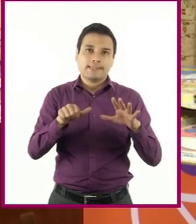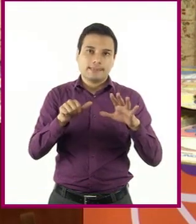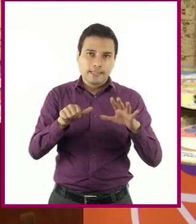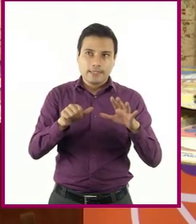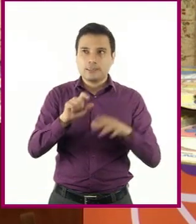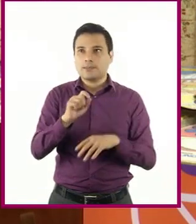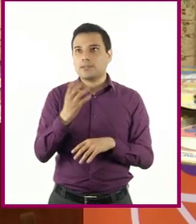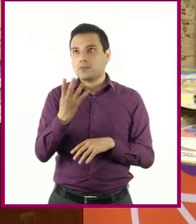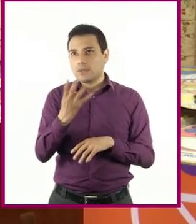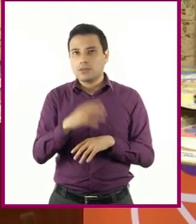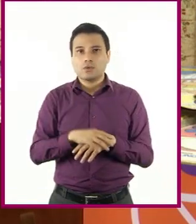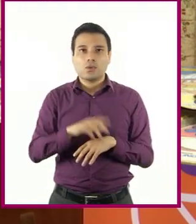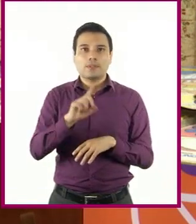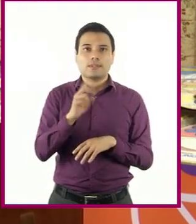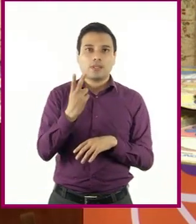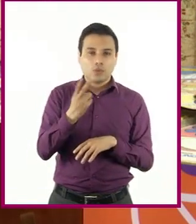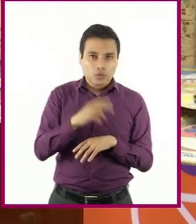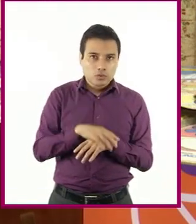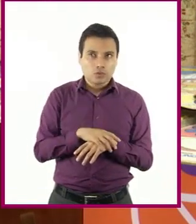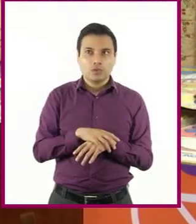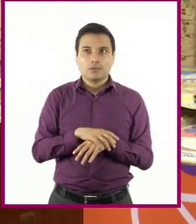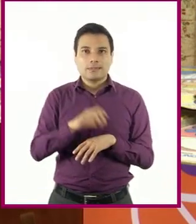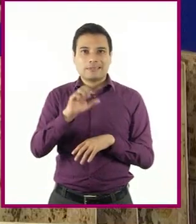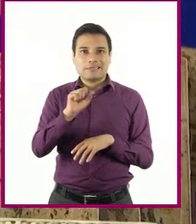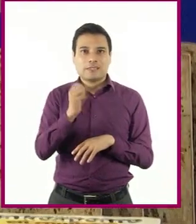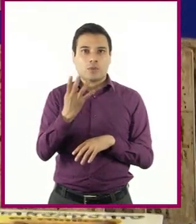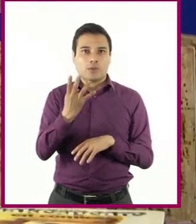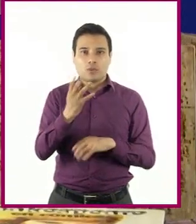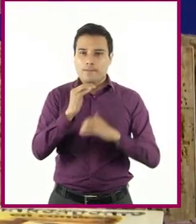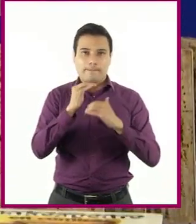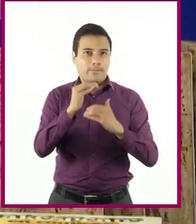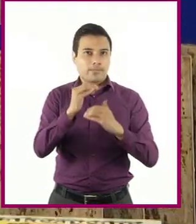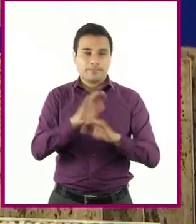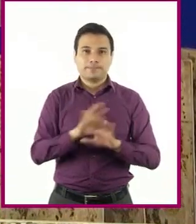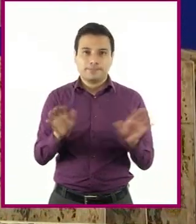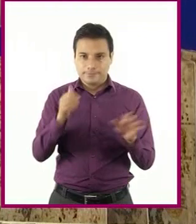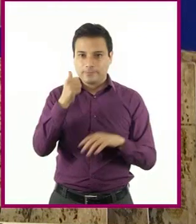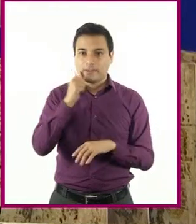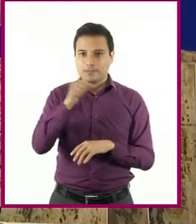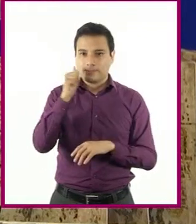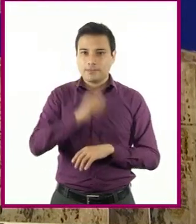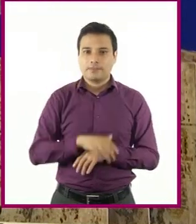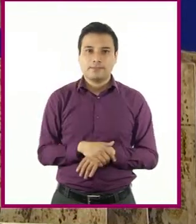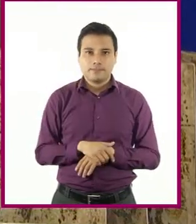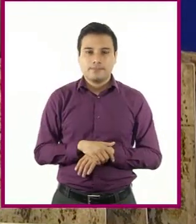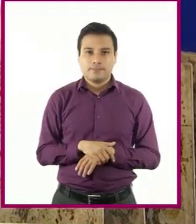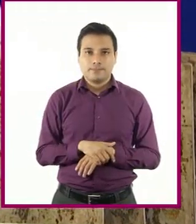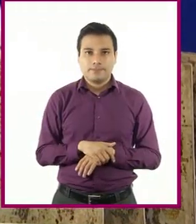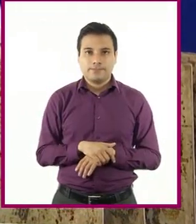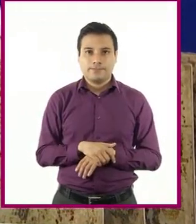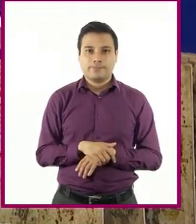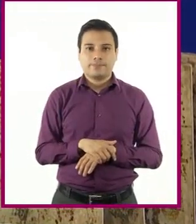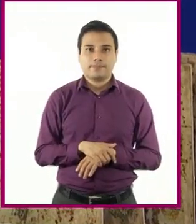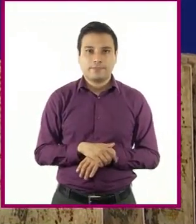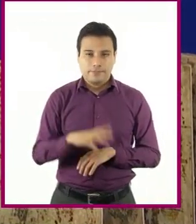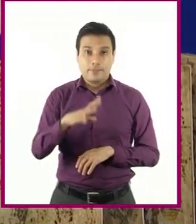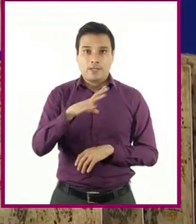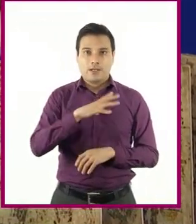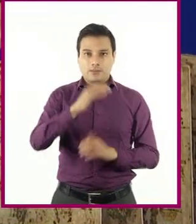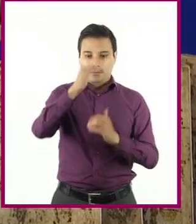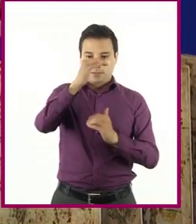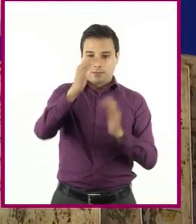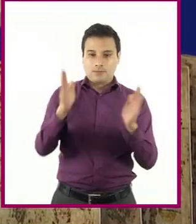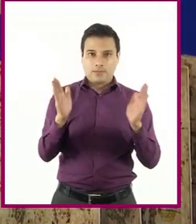16, 24, 32 o 64 páginas. Tienen un tamaño y número de páginas definido por